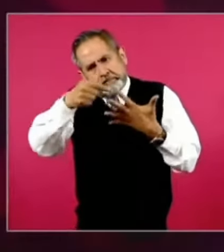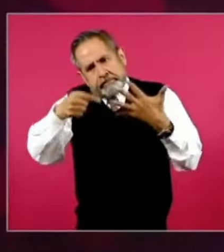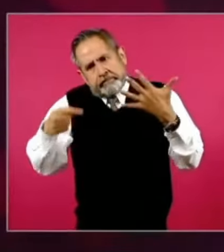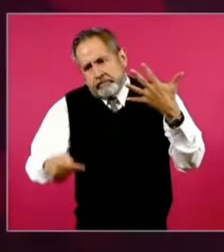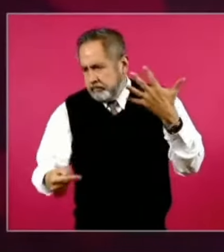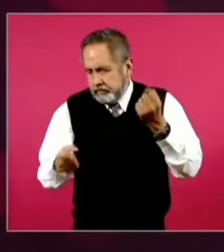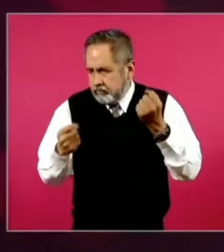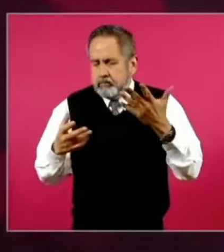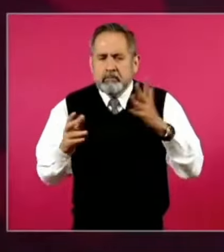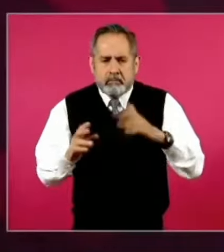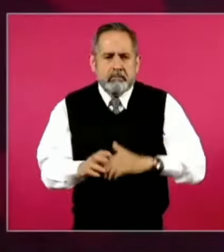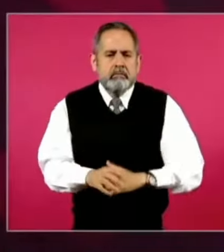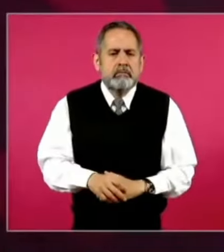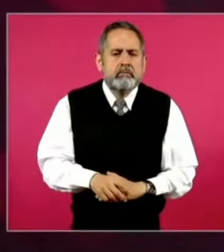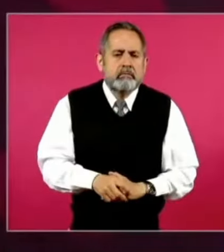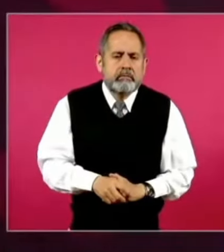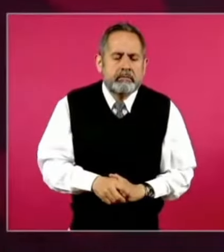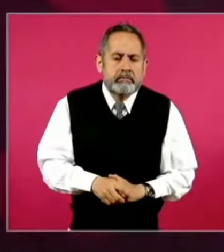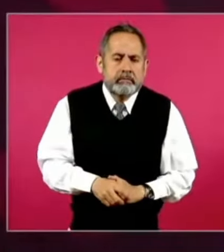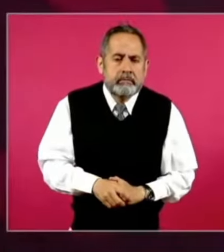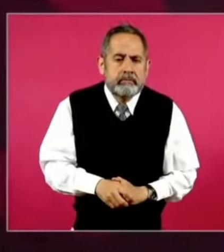pendientes.